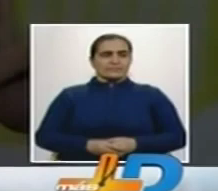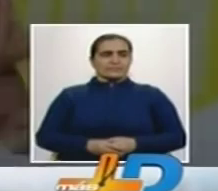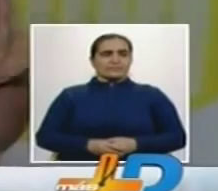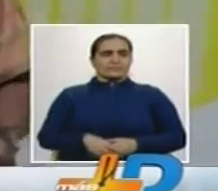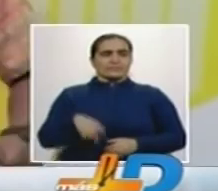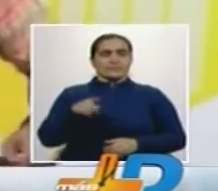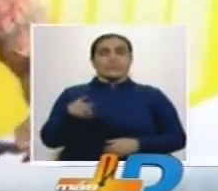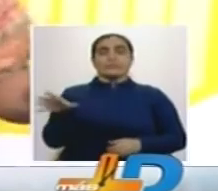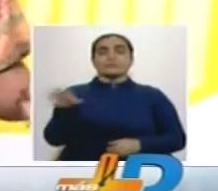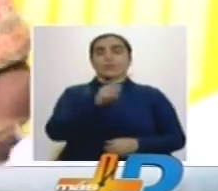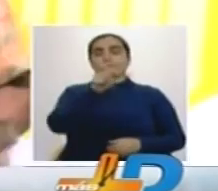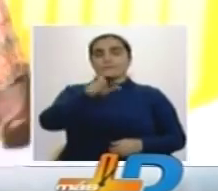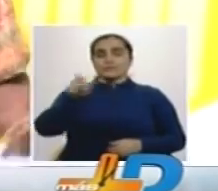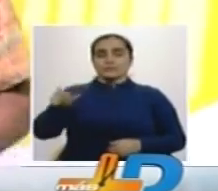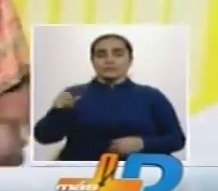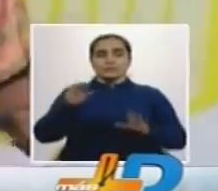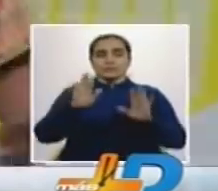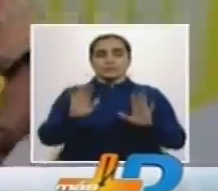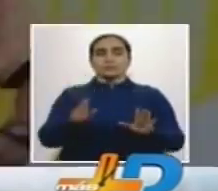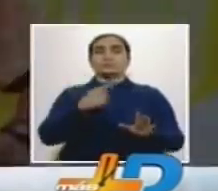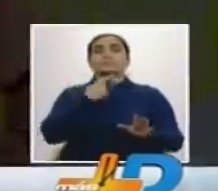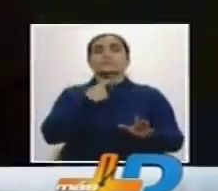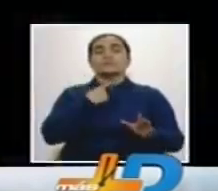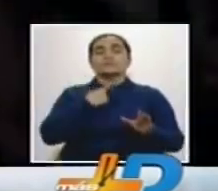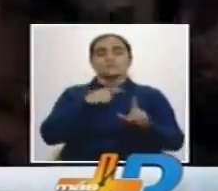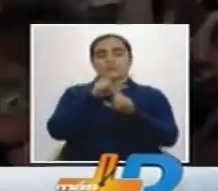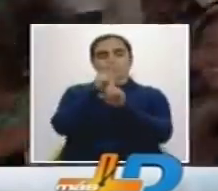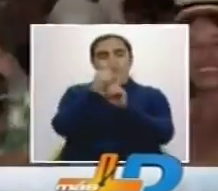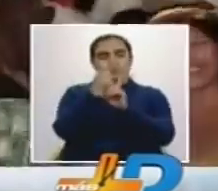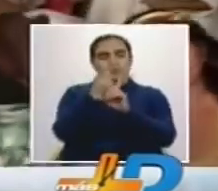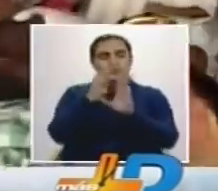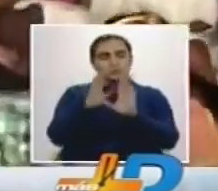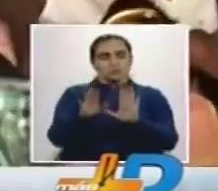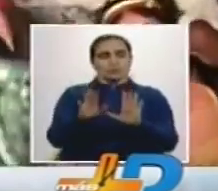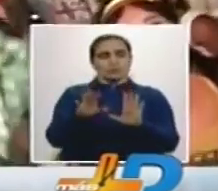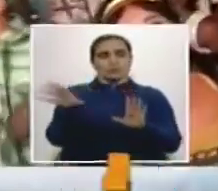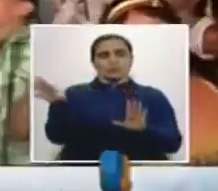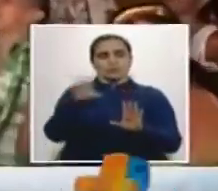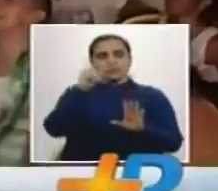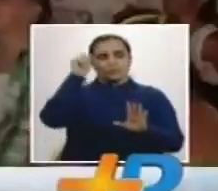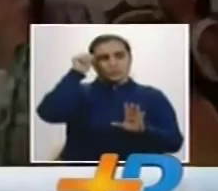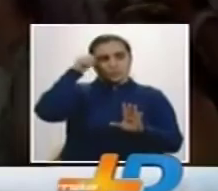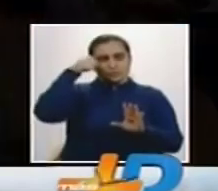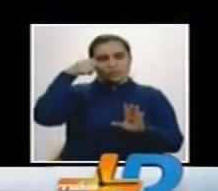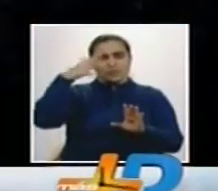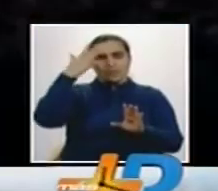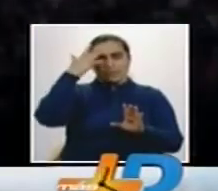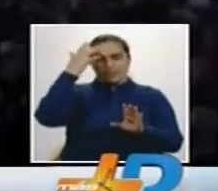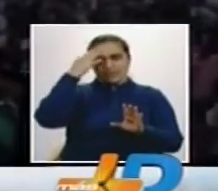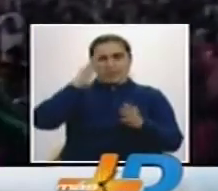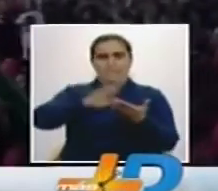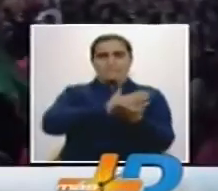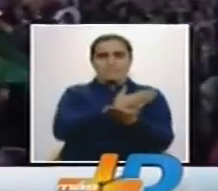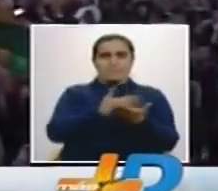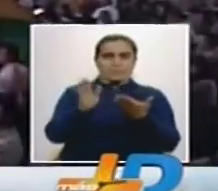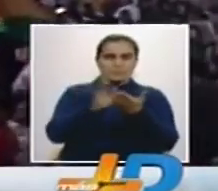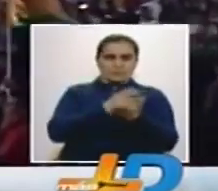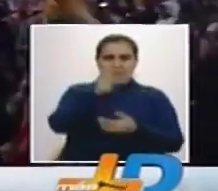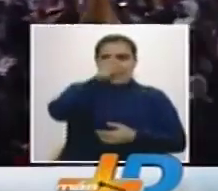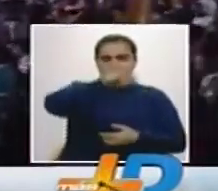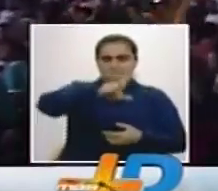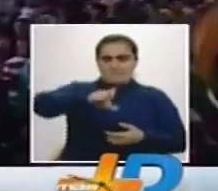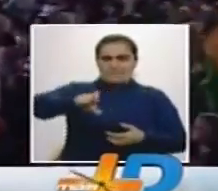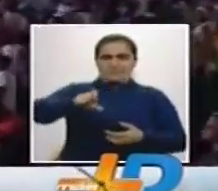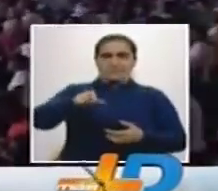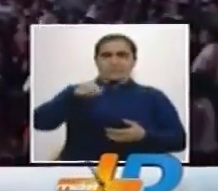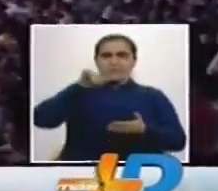En el alma de todos los amantes de nuestro acervo cultural permanecerá el espíritu del hombre que convirtió a la música del Pacífico en el más grande de